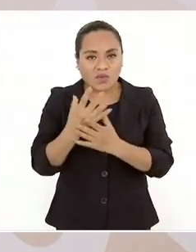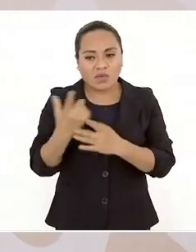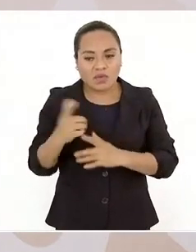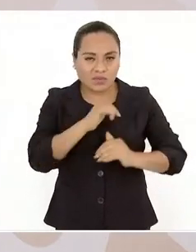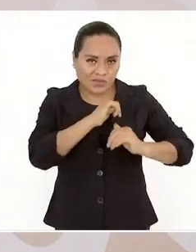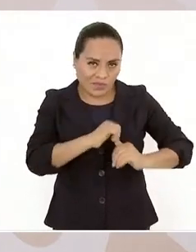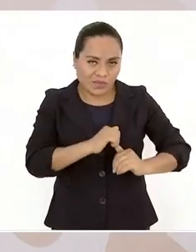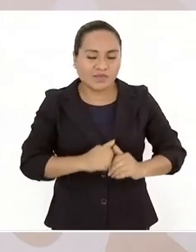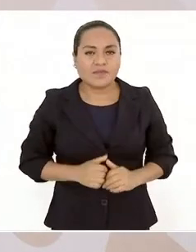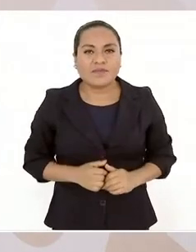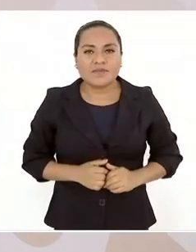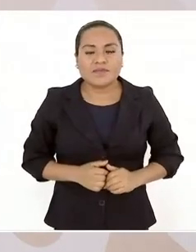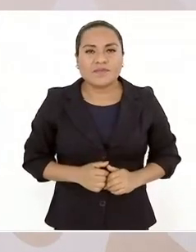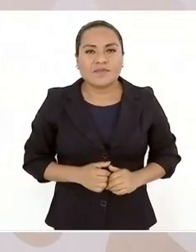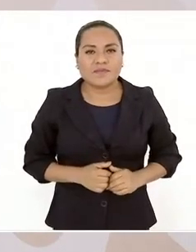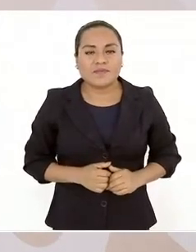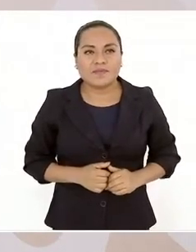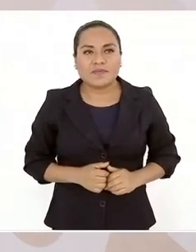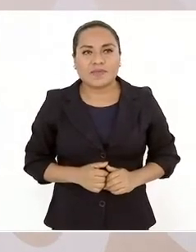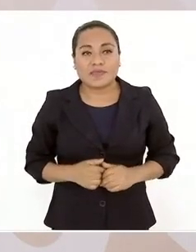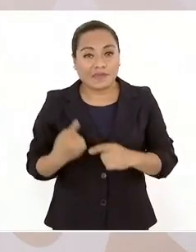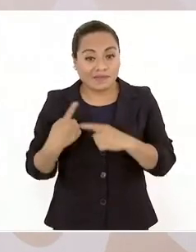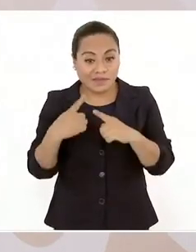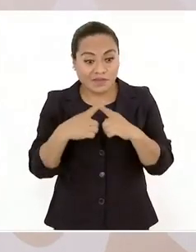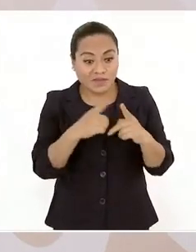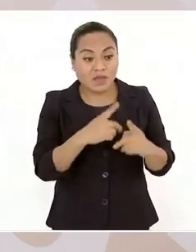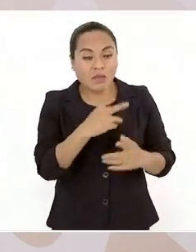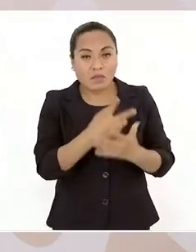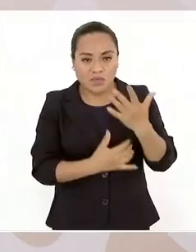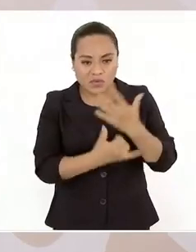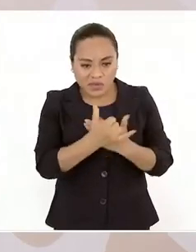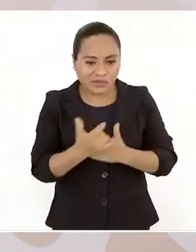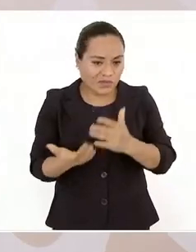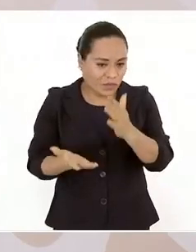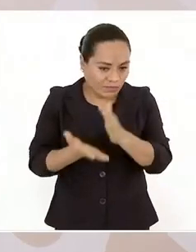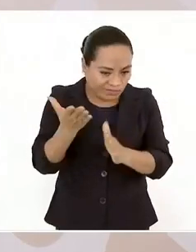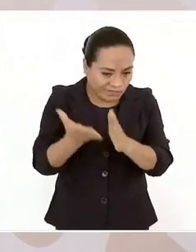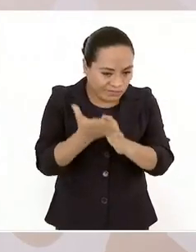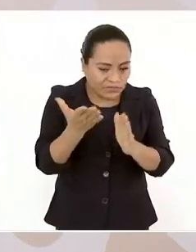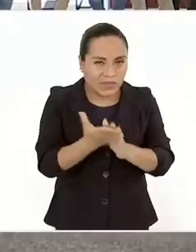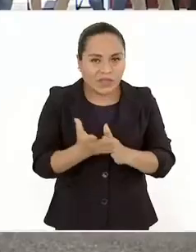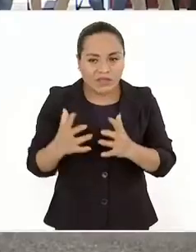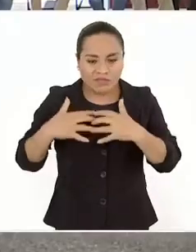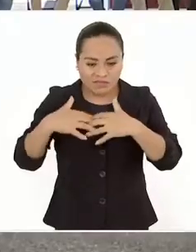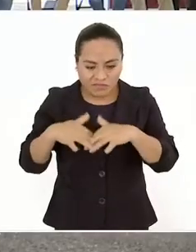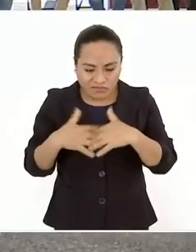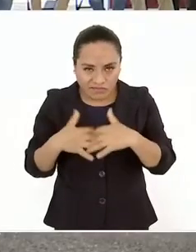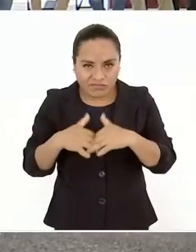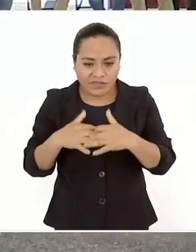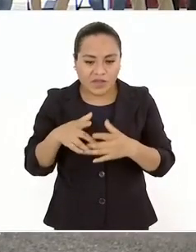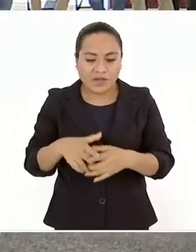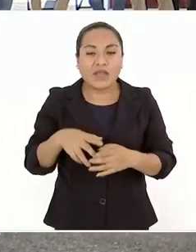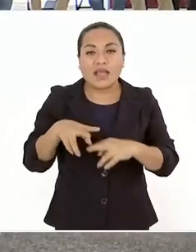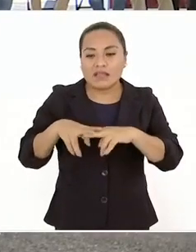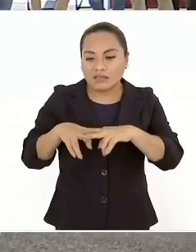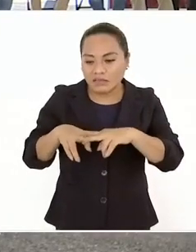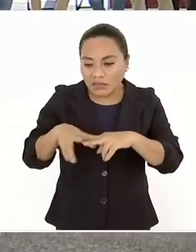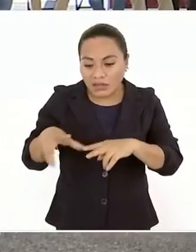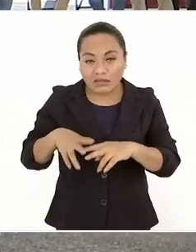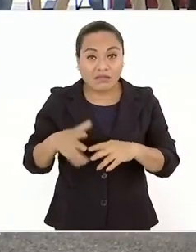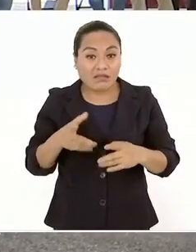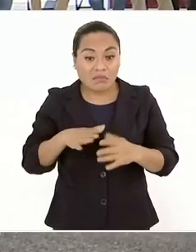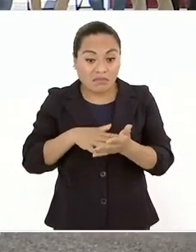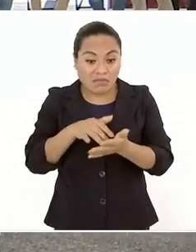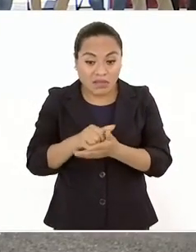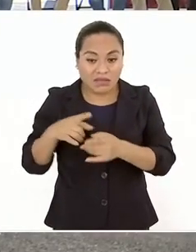gobierno. Cualquier proyecto de infraestructura, la refinería, Tren Maya, en este caso el corredor, hemos